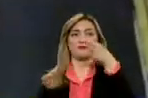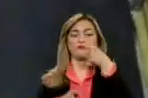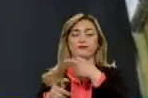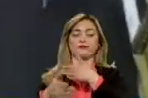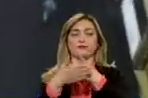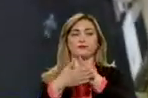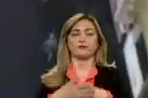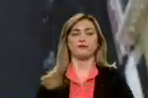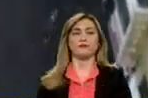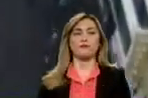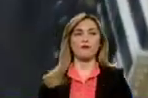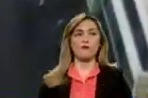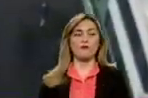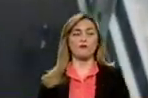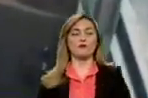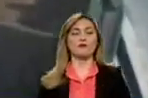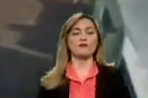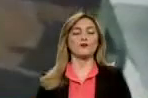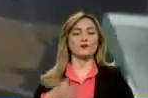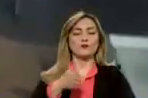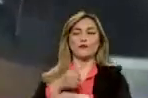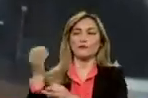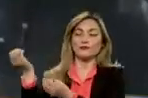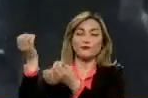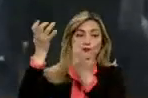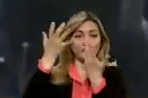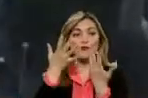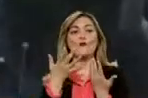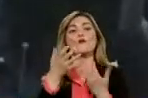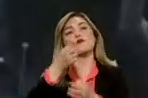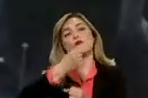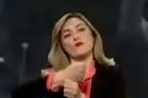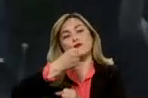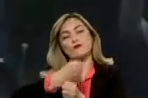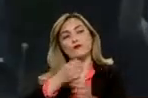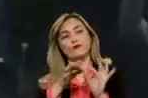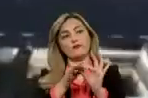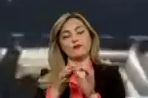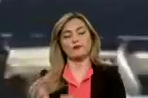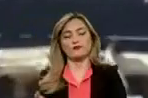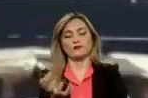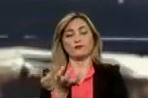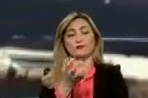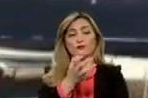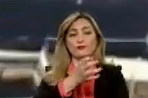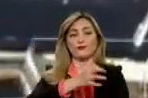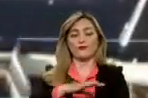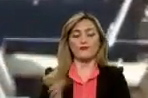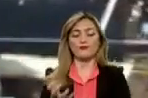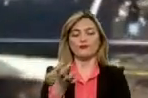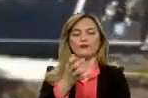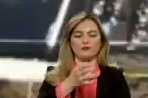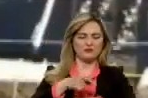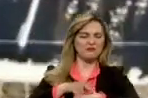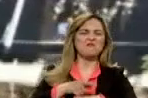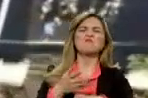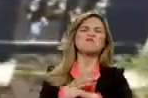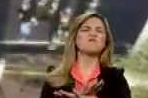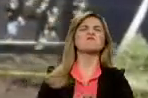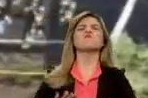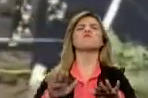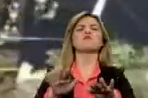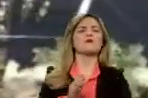permanece cerrada. Según nos informaron las autoridades, los trabajos de remoción de escombros terminarán